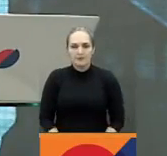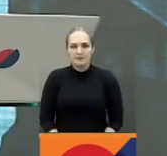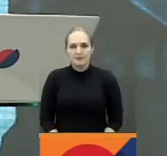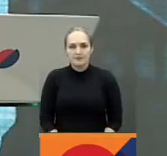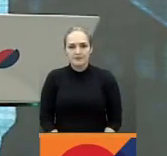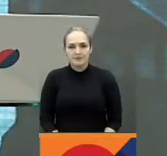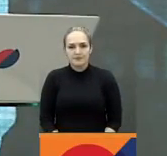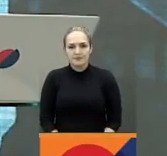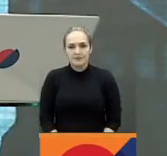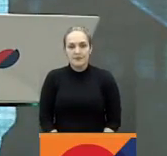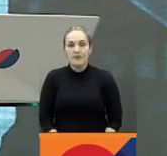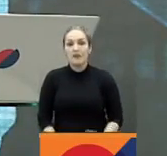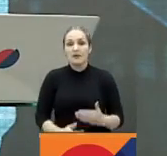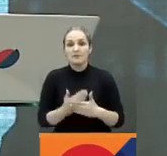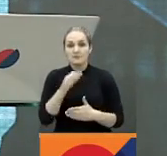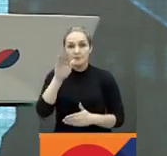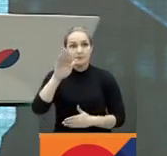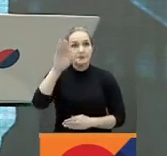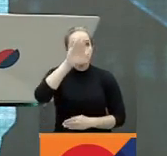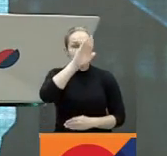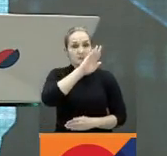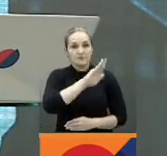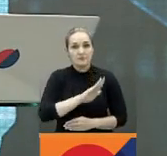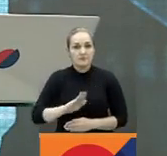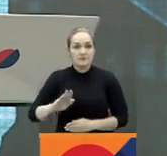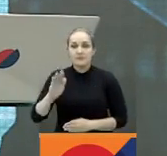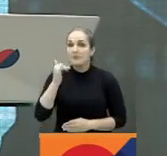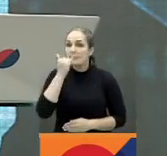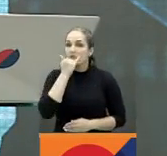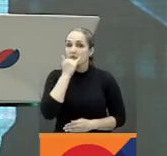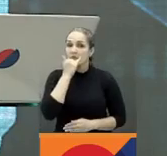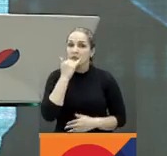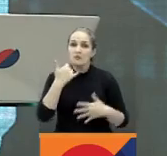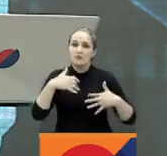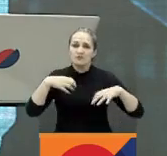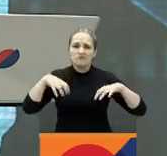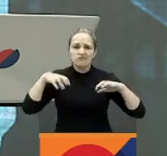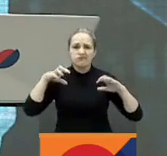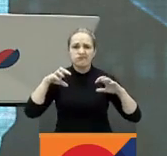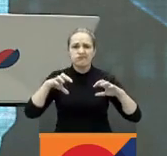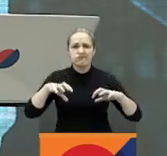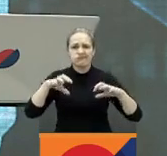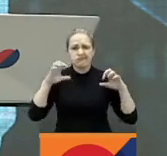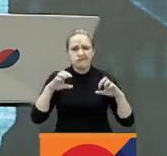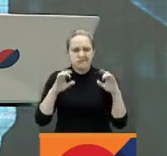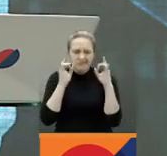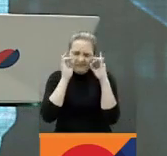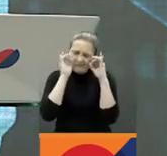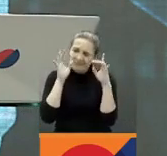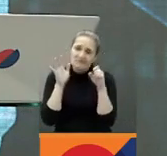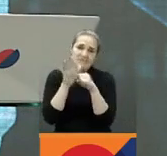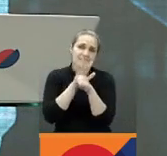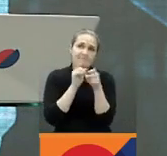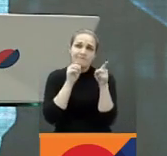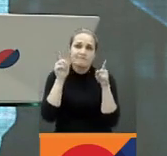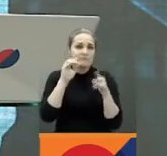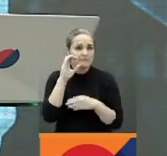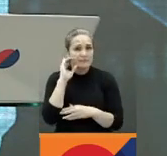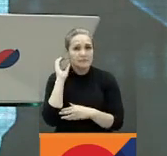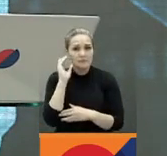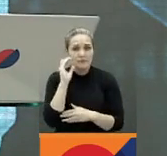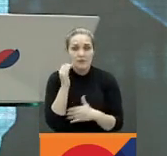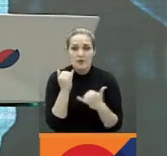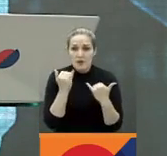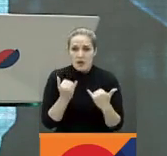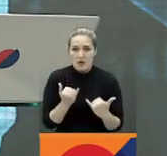Iniciamos nuestro recorrido por las regiones hablando de la temporada invernal que continúa generando estragos en diferentes partes del país. En esta